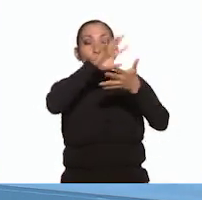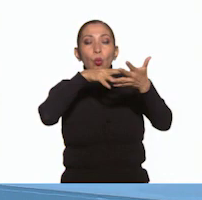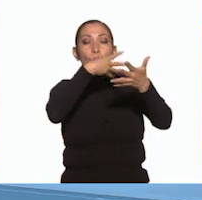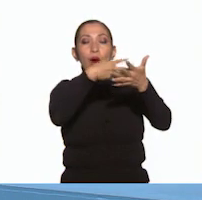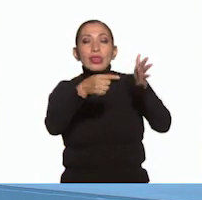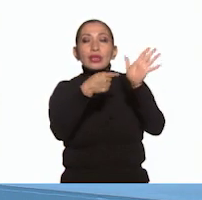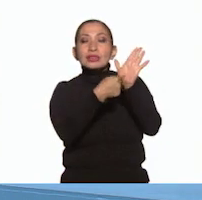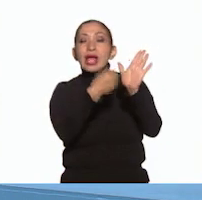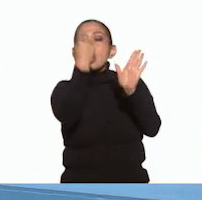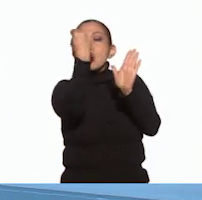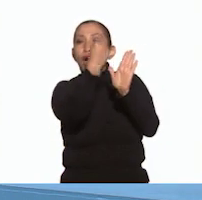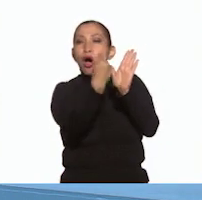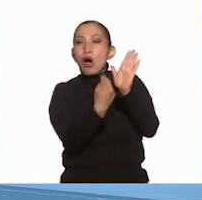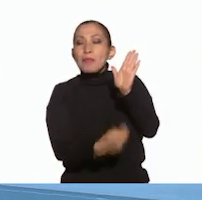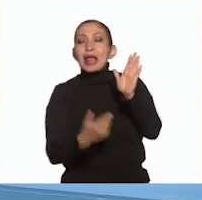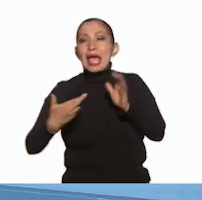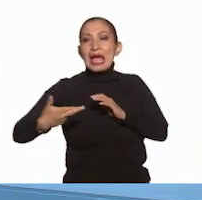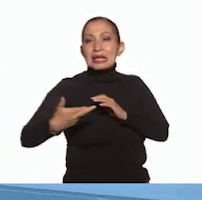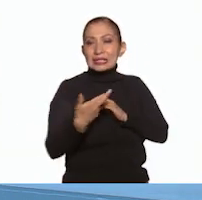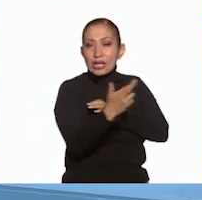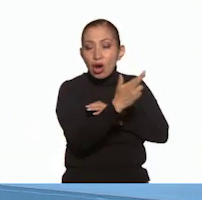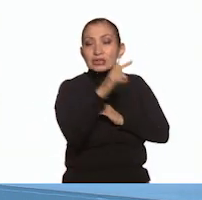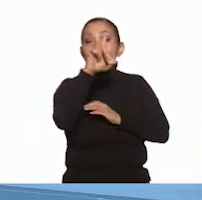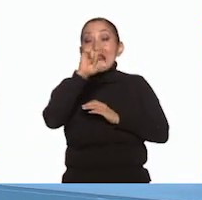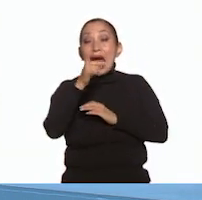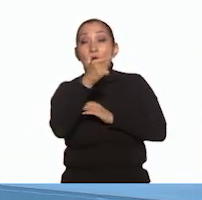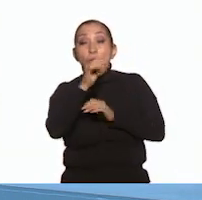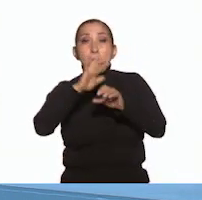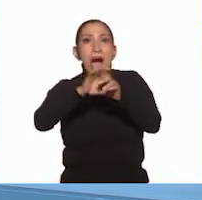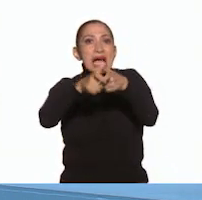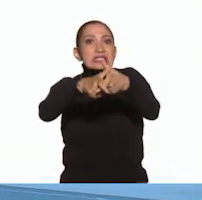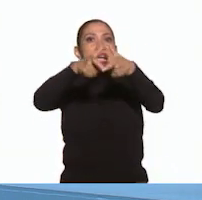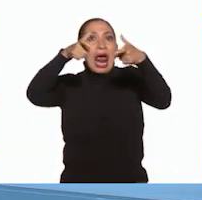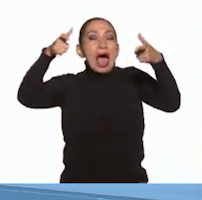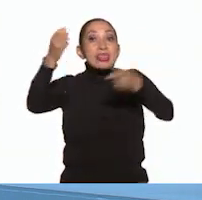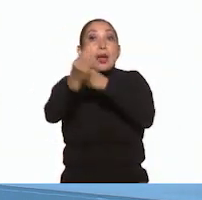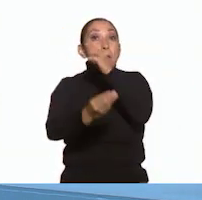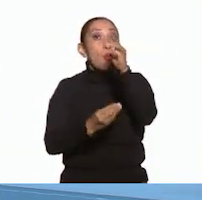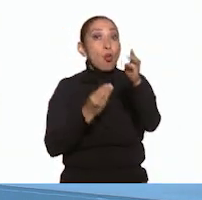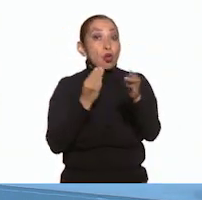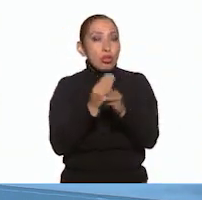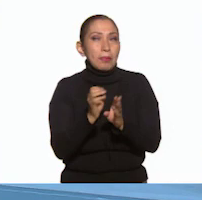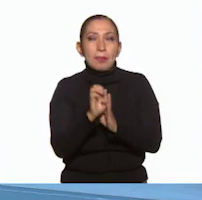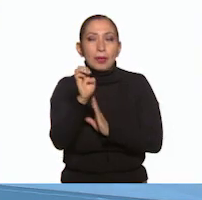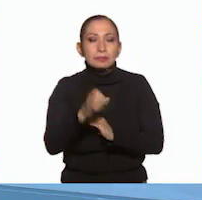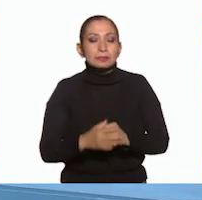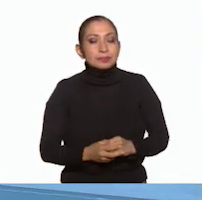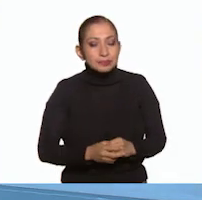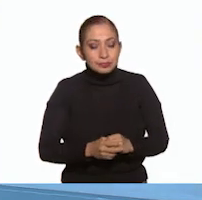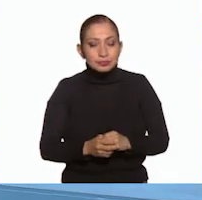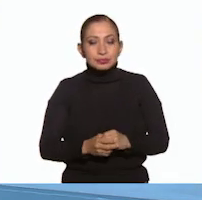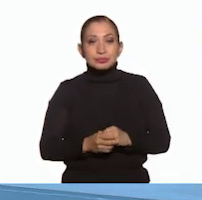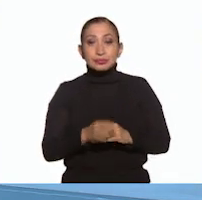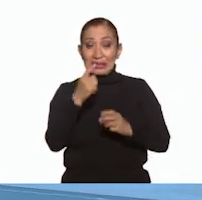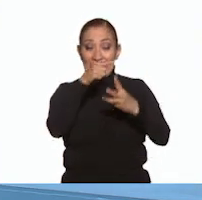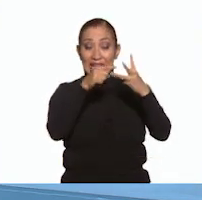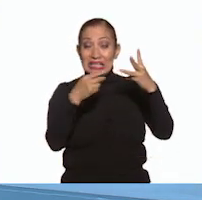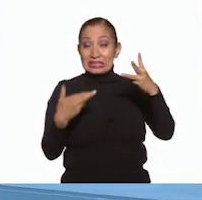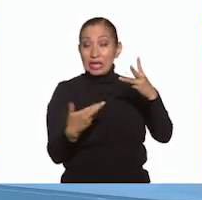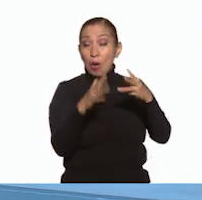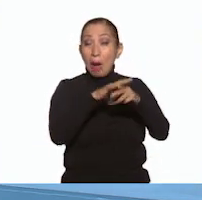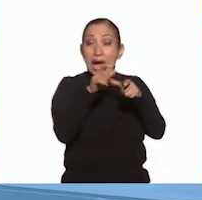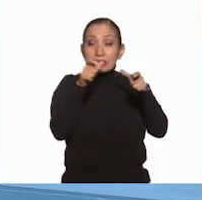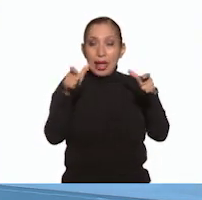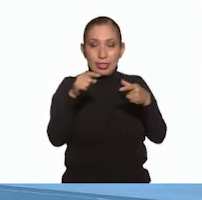muestran los nombres de los ríos y lagos más grandes del mundo. Por ejemplo, los 3 ríos